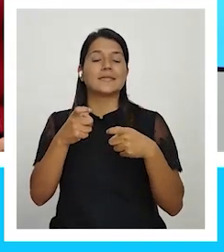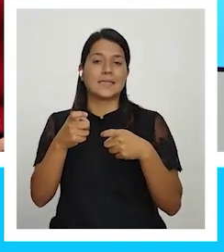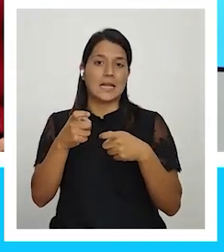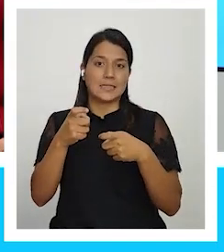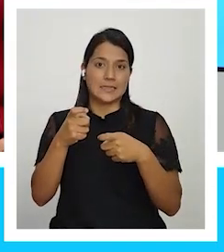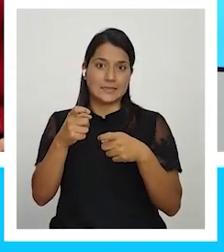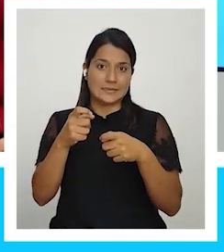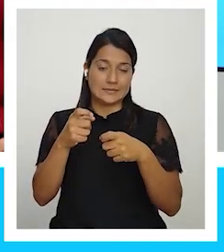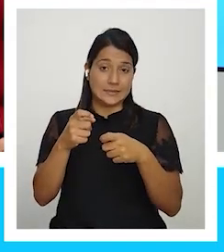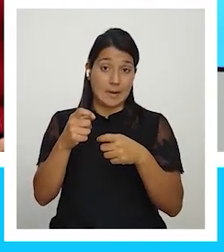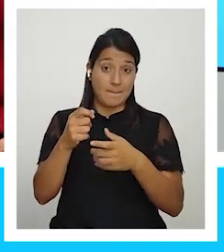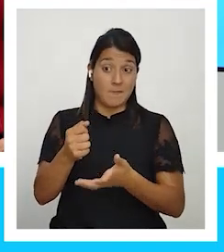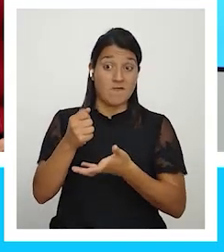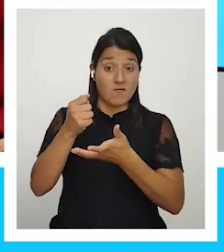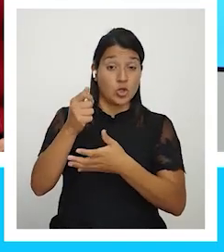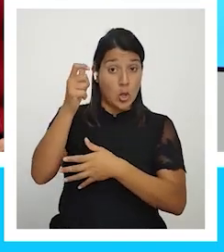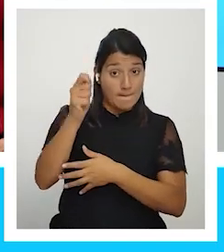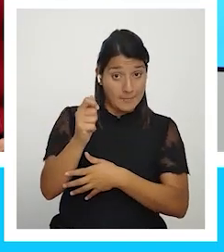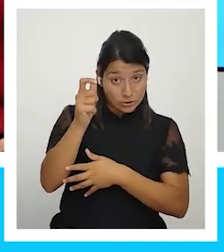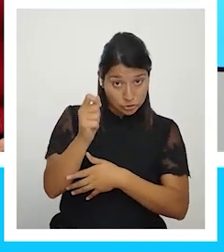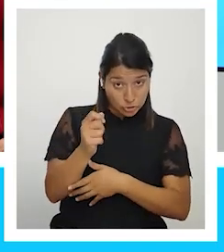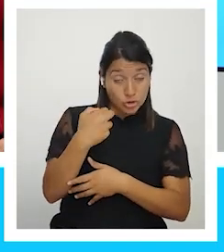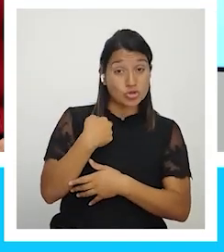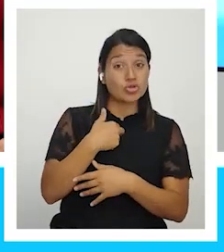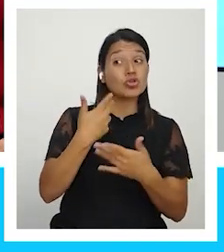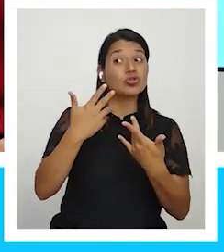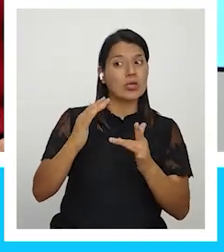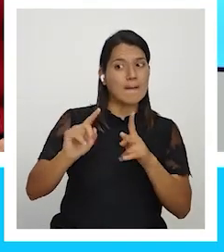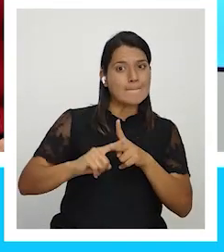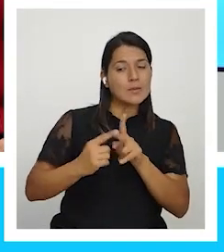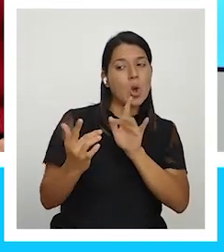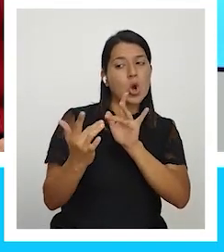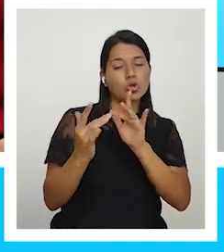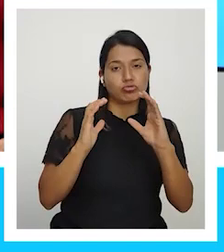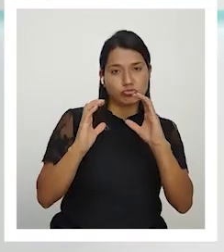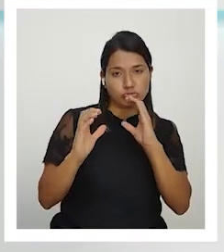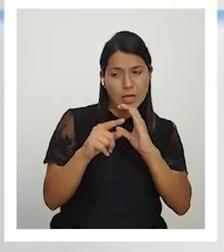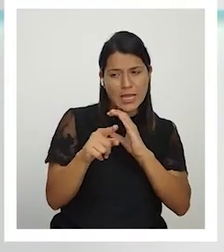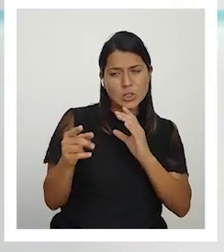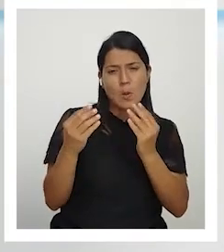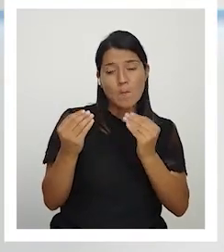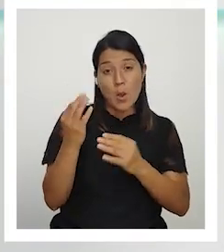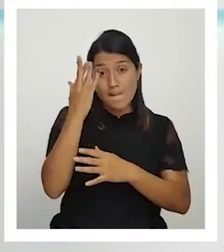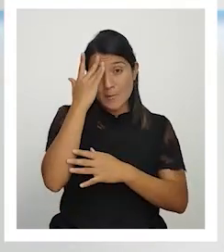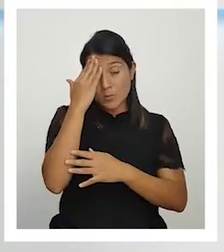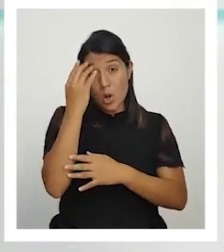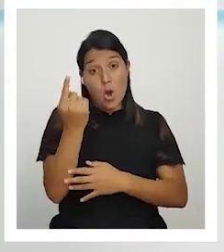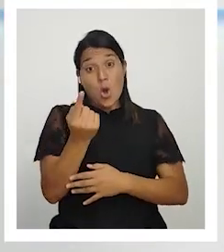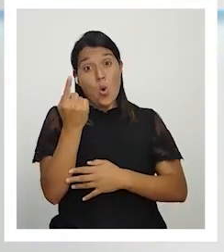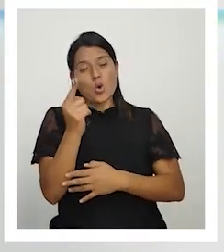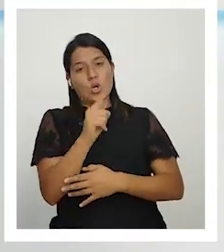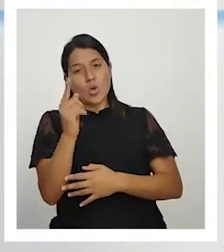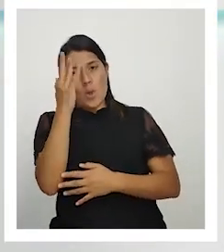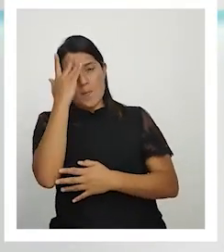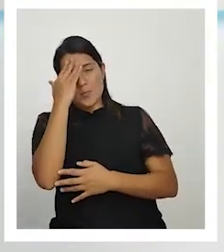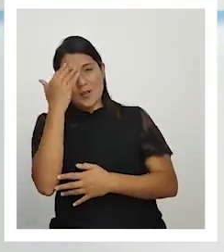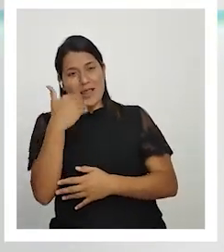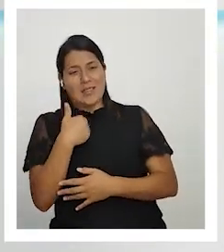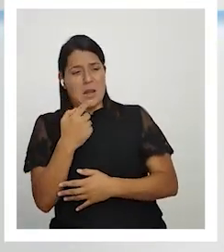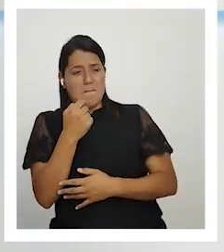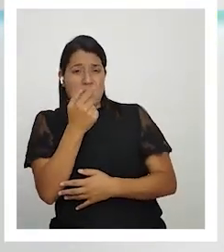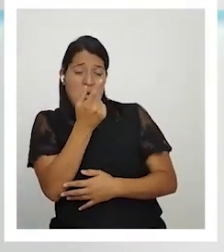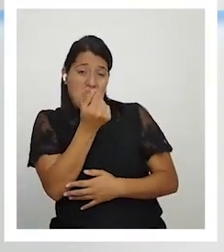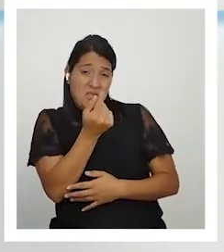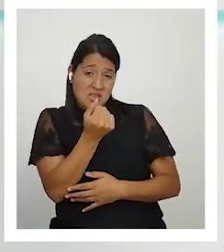ellos hemos tenido alguna comunicación. Muchos de ellos están muy preocupados. Aquí los únicos que no se preocupan son los que tienen poquito, digamos,